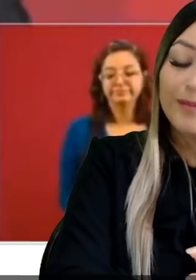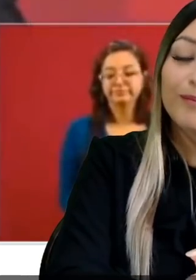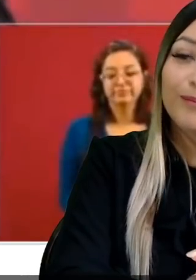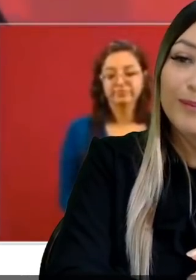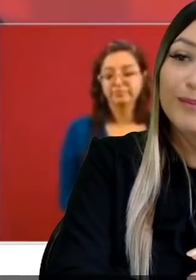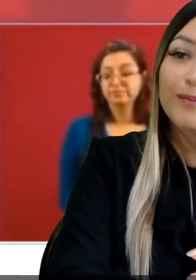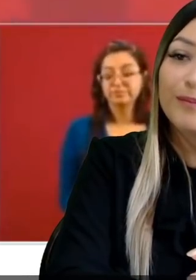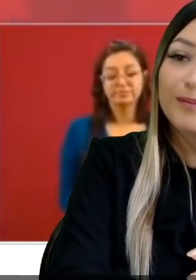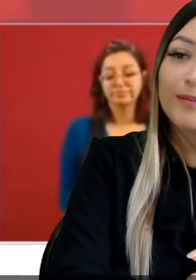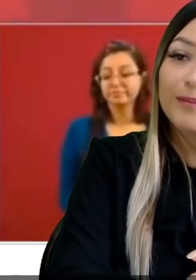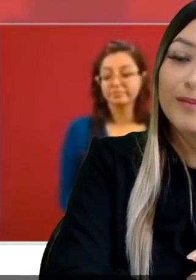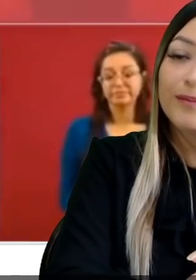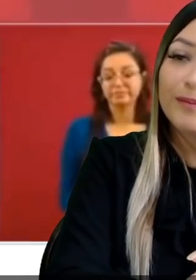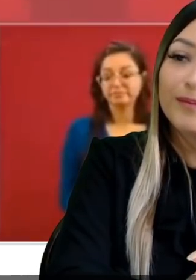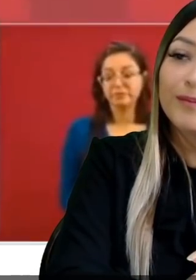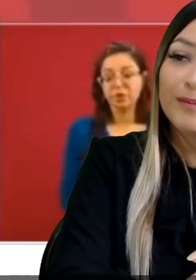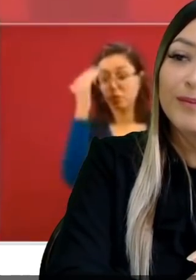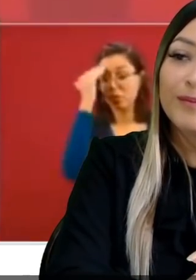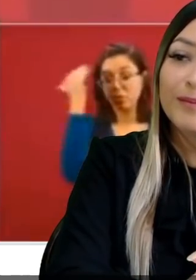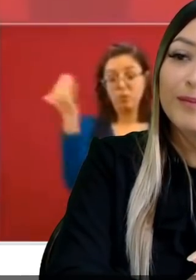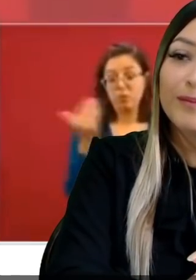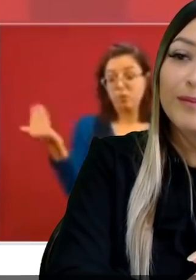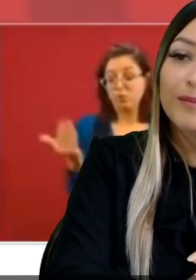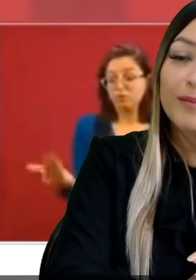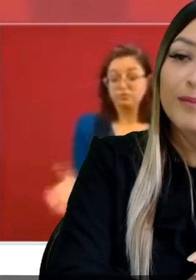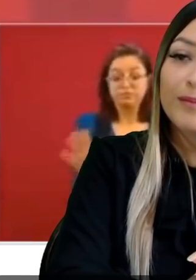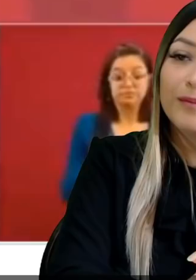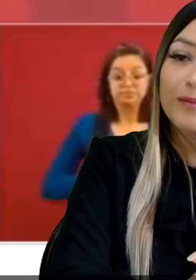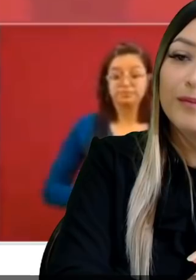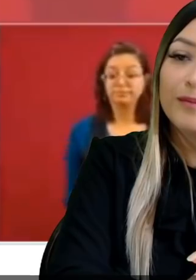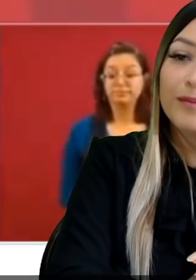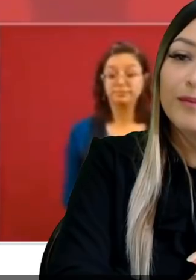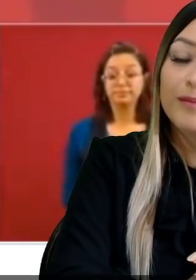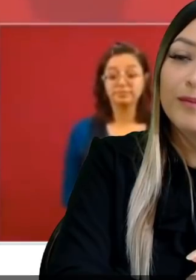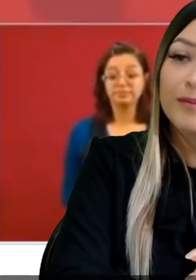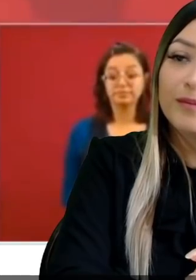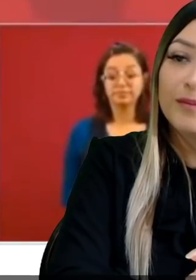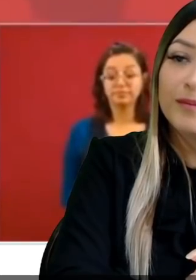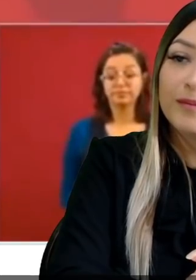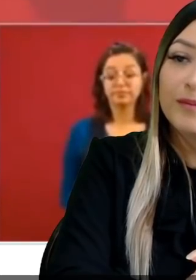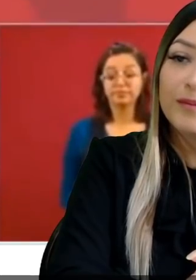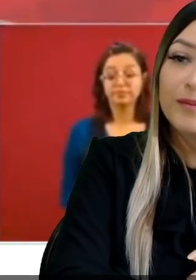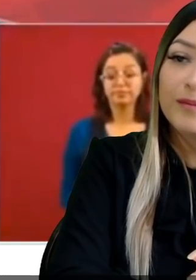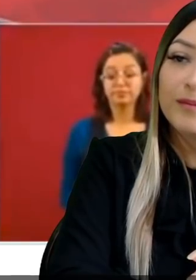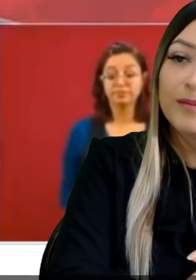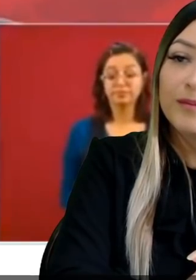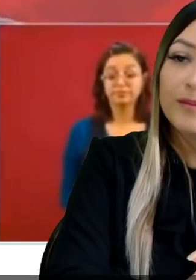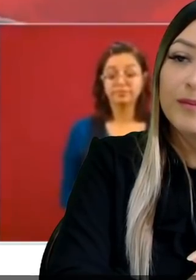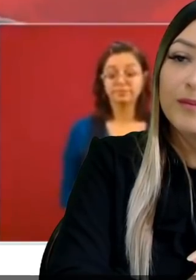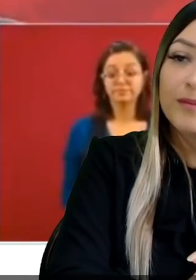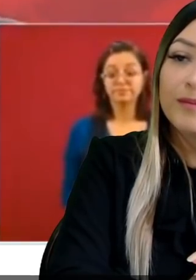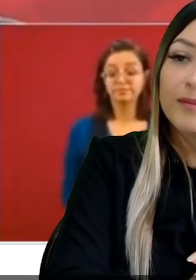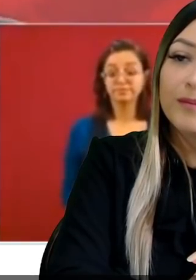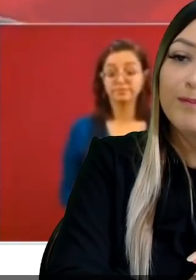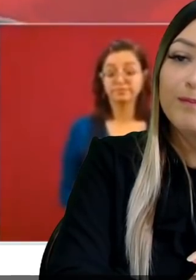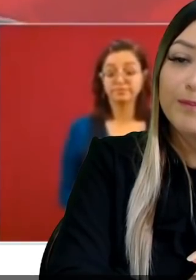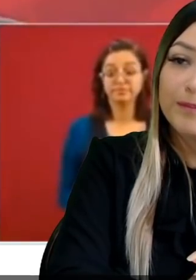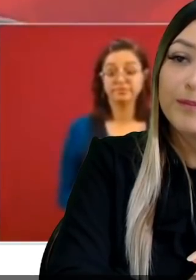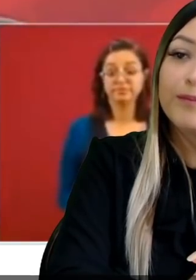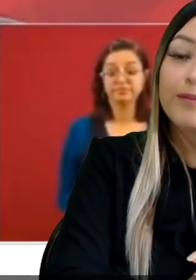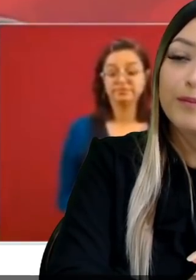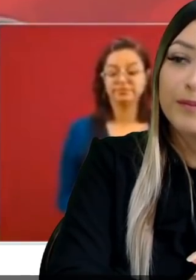se volvería a morir.